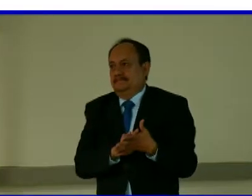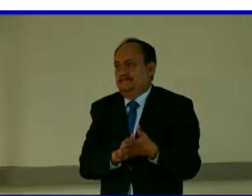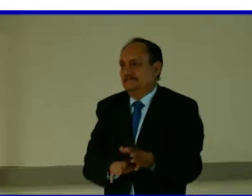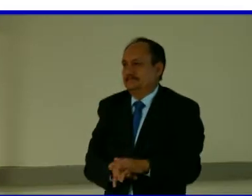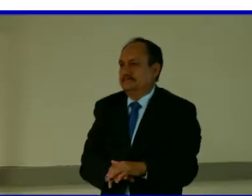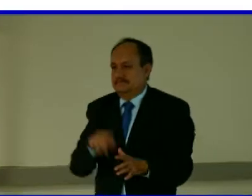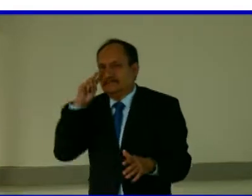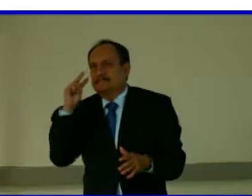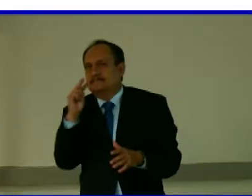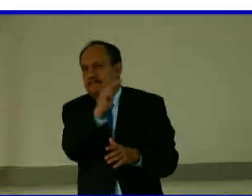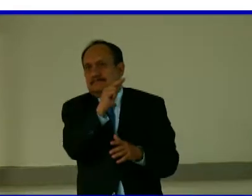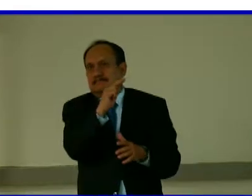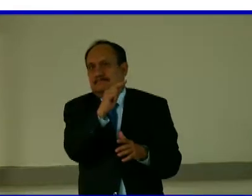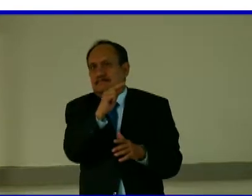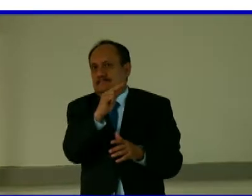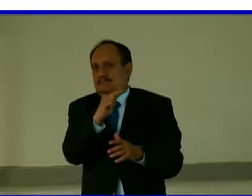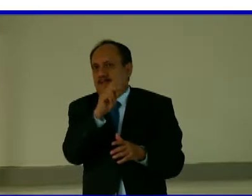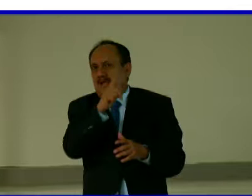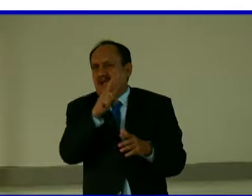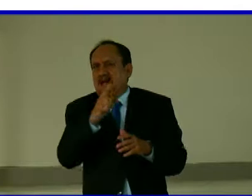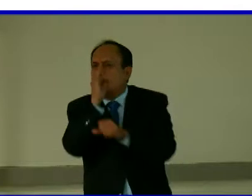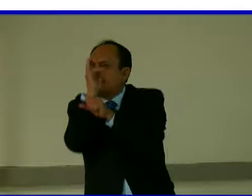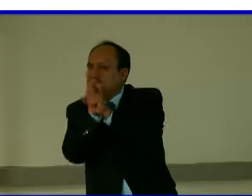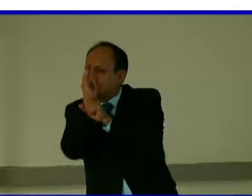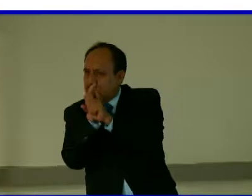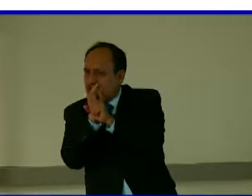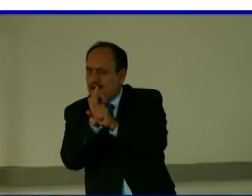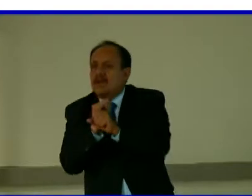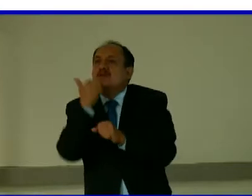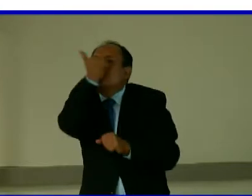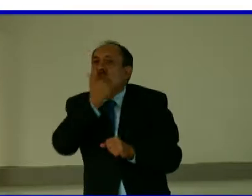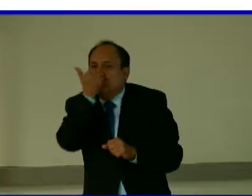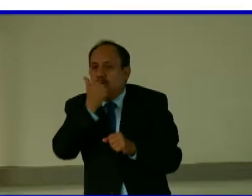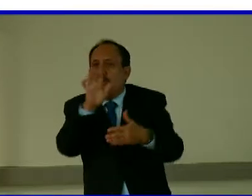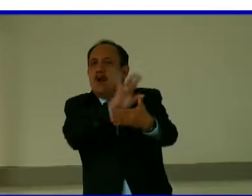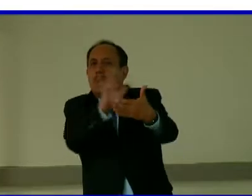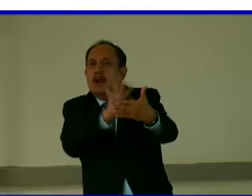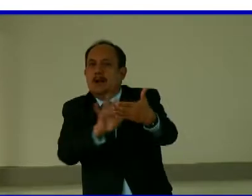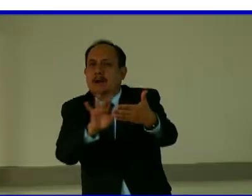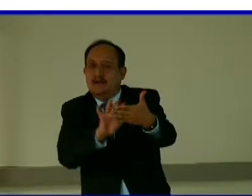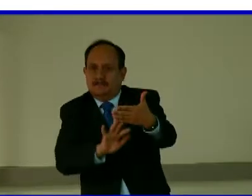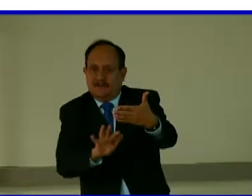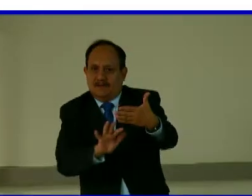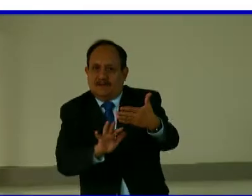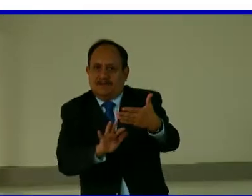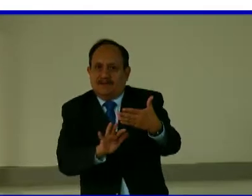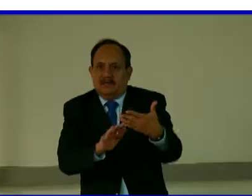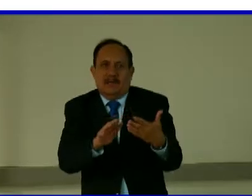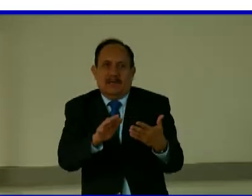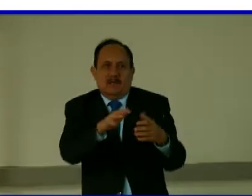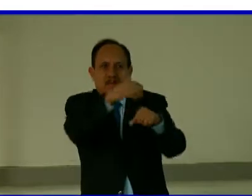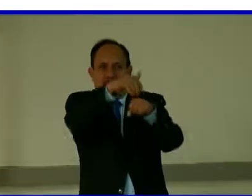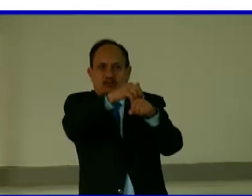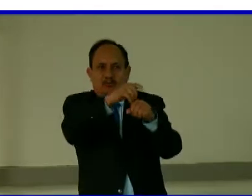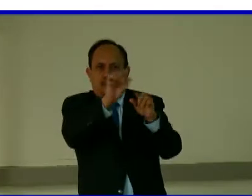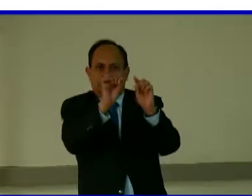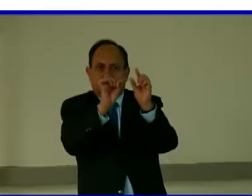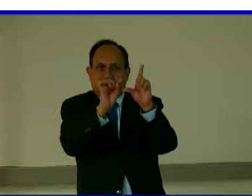Si vemos en este estudio un estudiante que lee la percentila 10 en el 5º